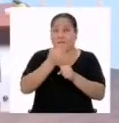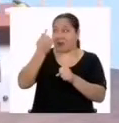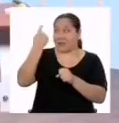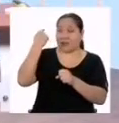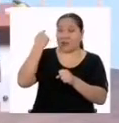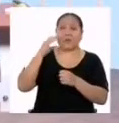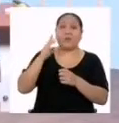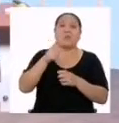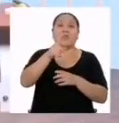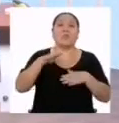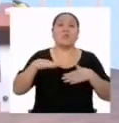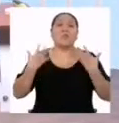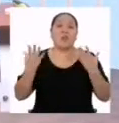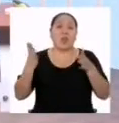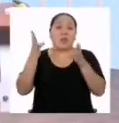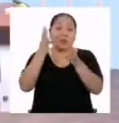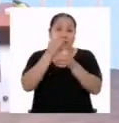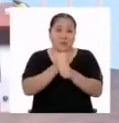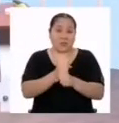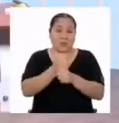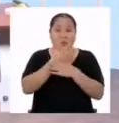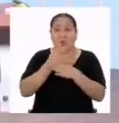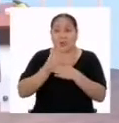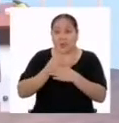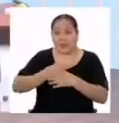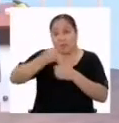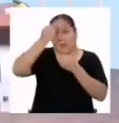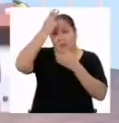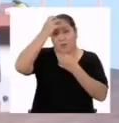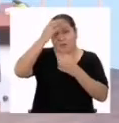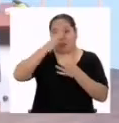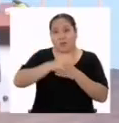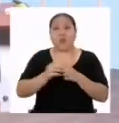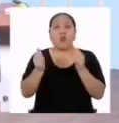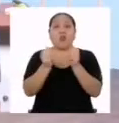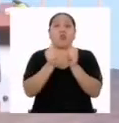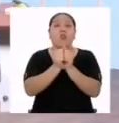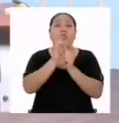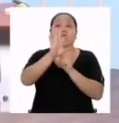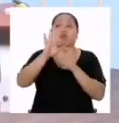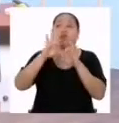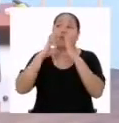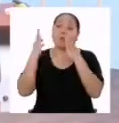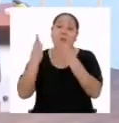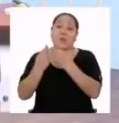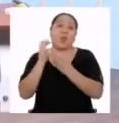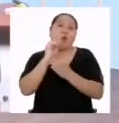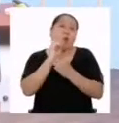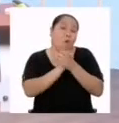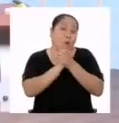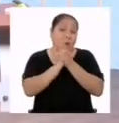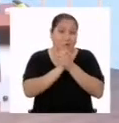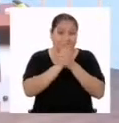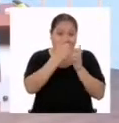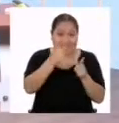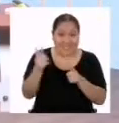un resumen y compartir información y opiniones sobre un texto con sus familiares o amistades. ¿Listas y